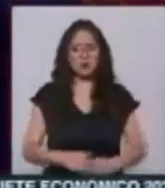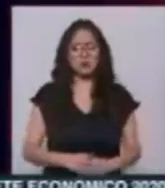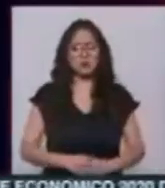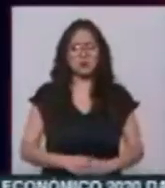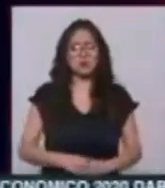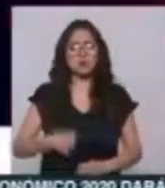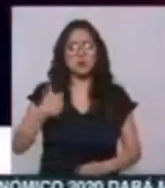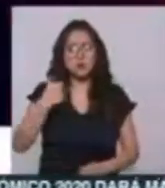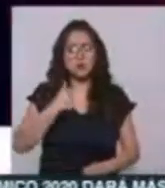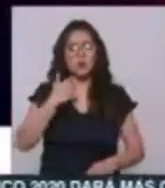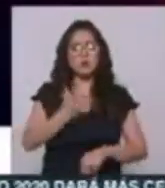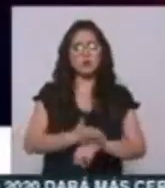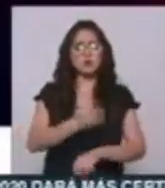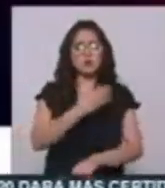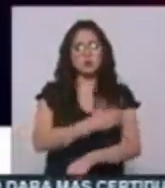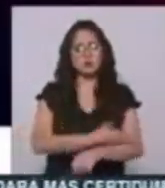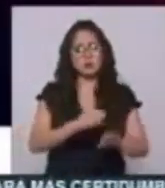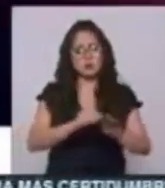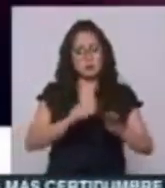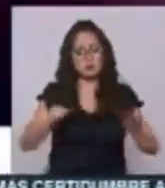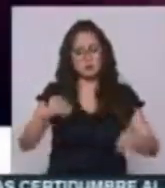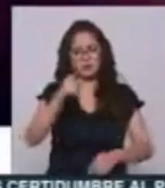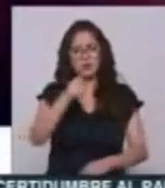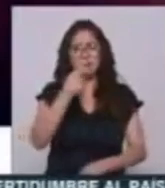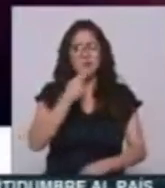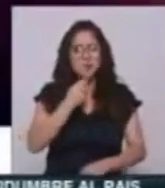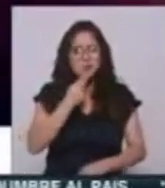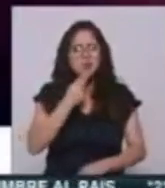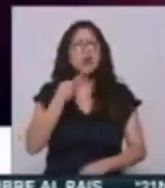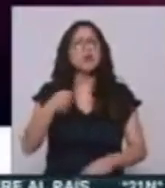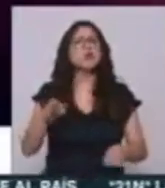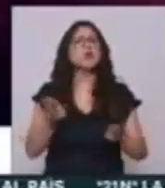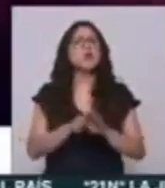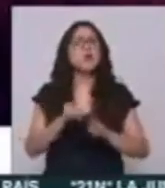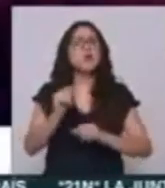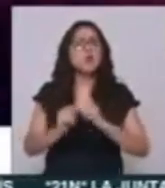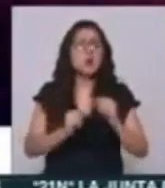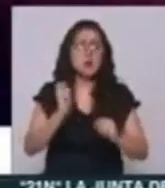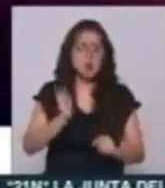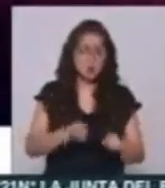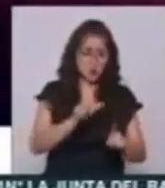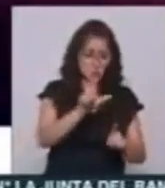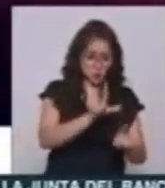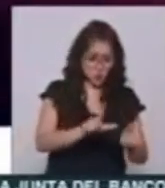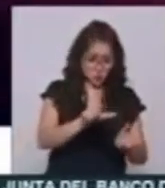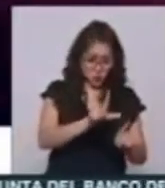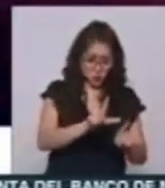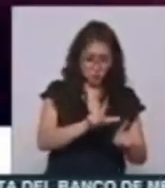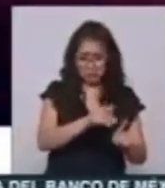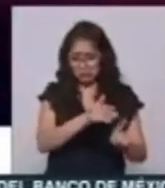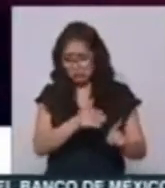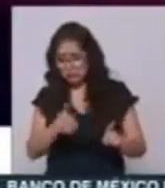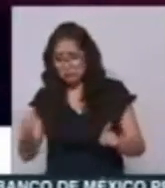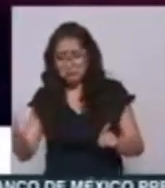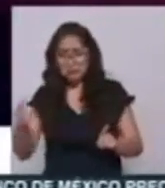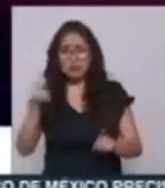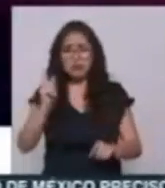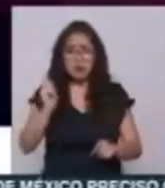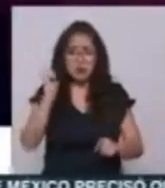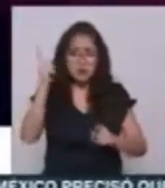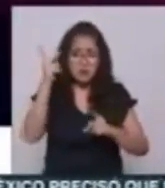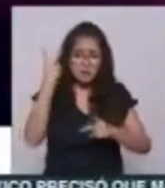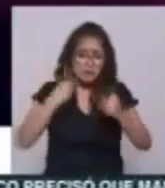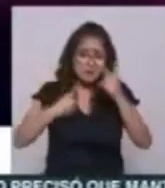ahí pongo mis dulces. ¿Cómo le va, doña? Muy bien. Me ha ido de lunes para acá que empezaron a venir a entrevistarme.